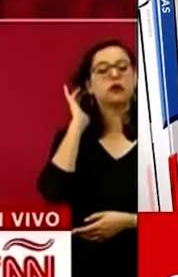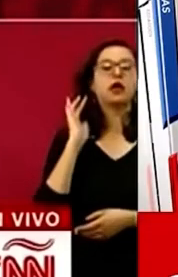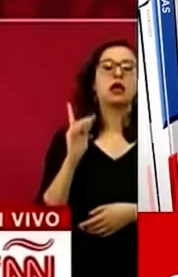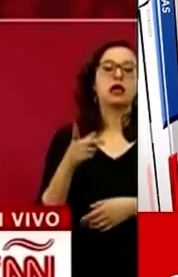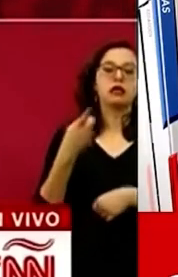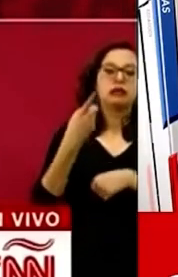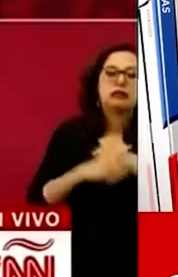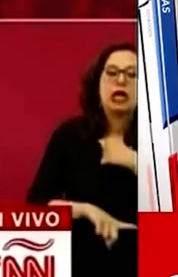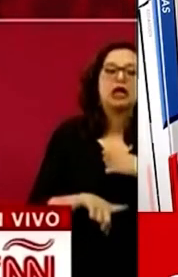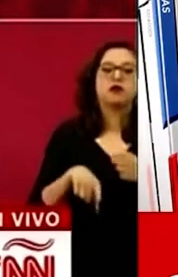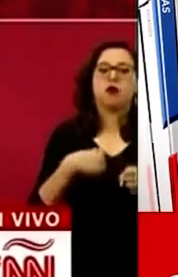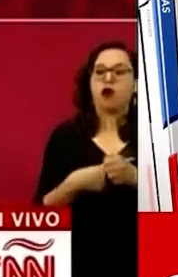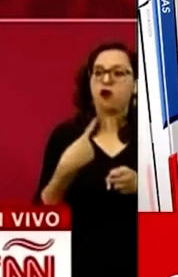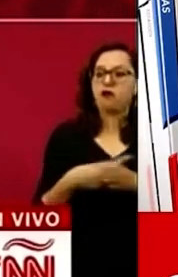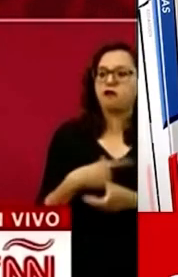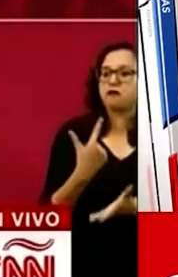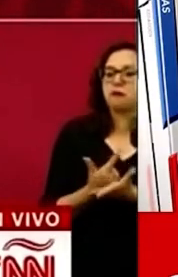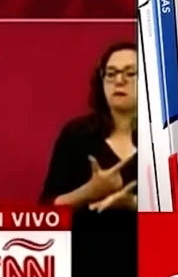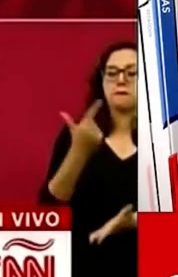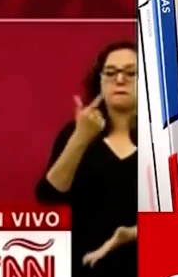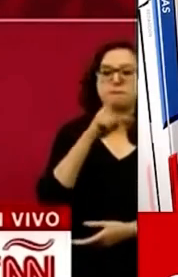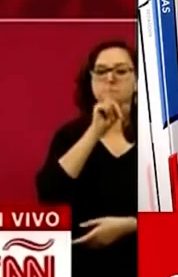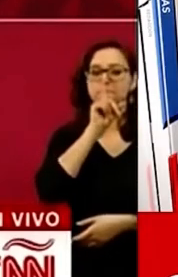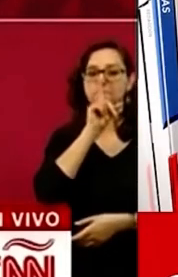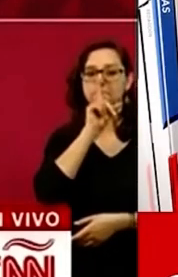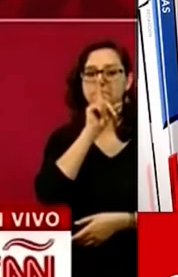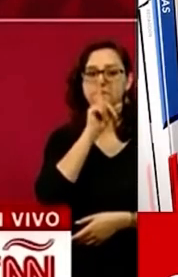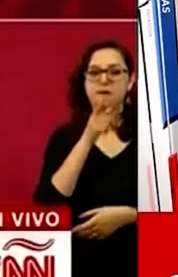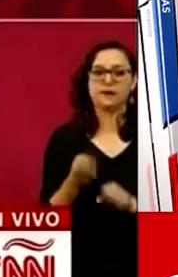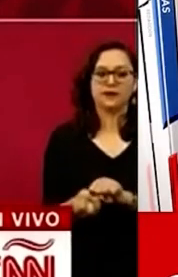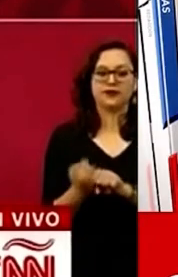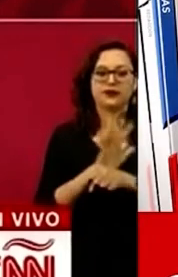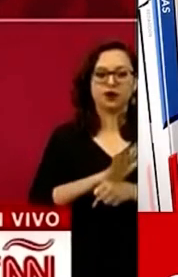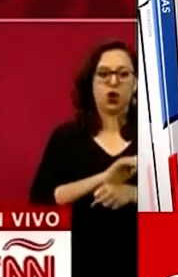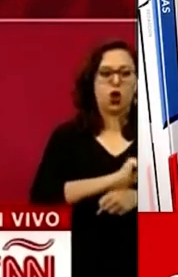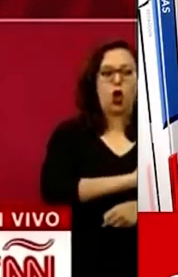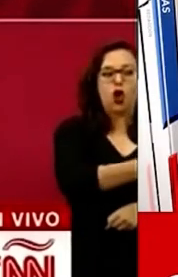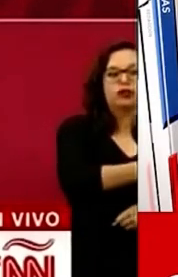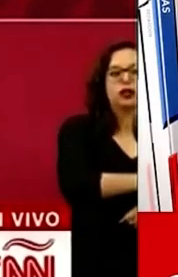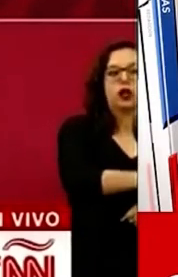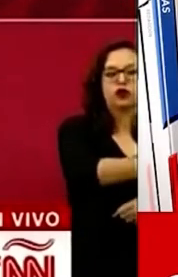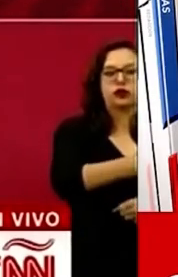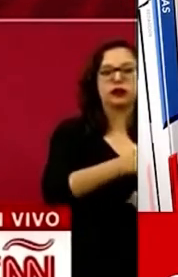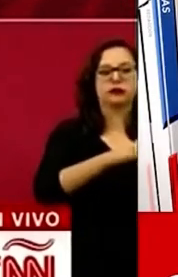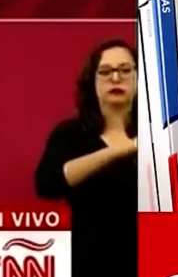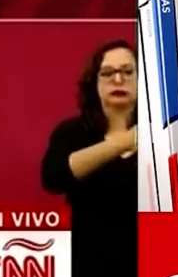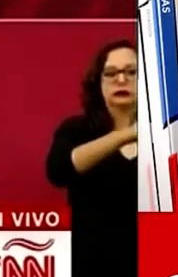tanto daño como las otras variantes.